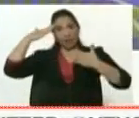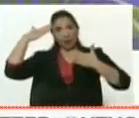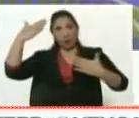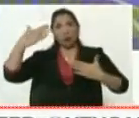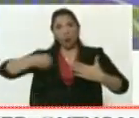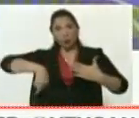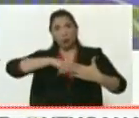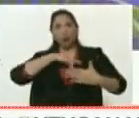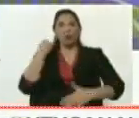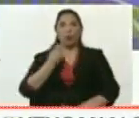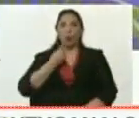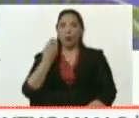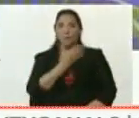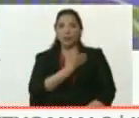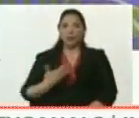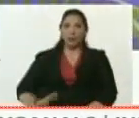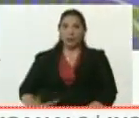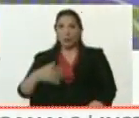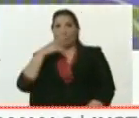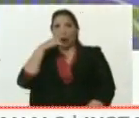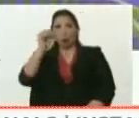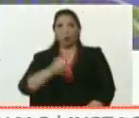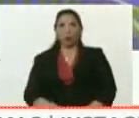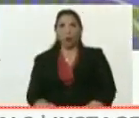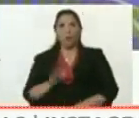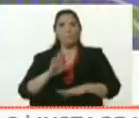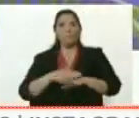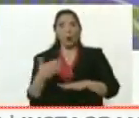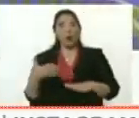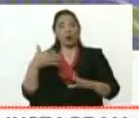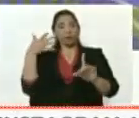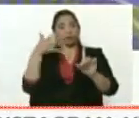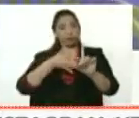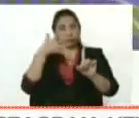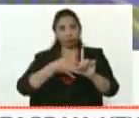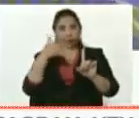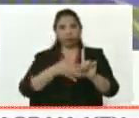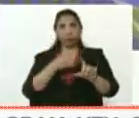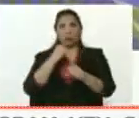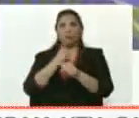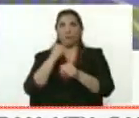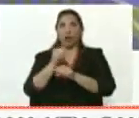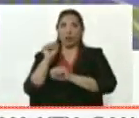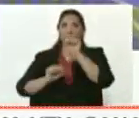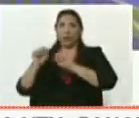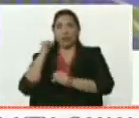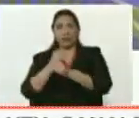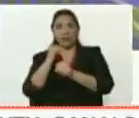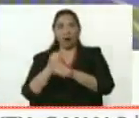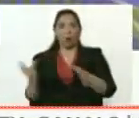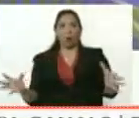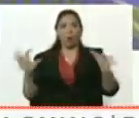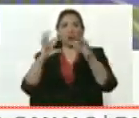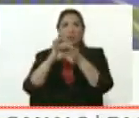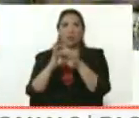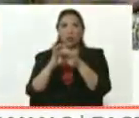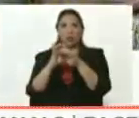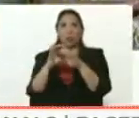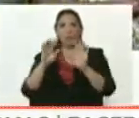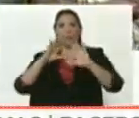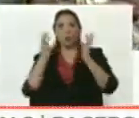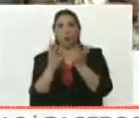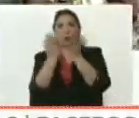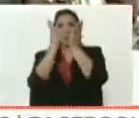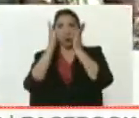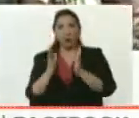nuestro joven presidente Nicolás Maduro, forjado en las luchas sindicales, unido al mundo de los estudiantes, de